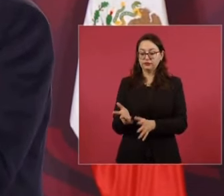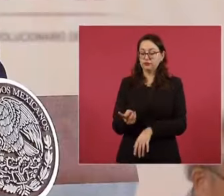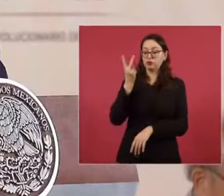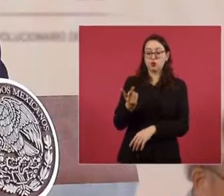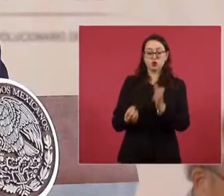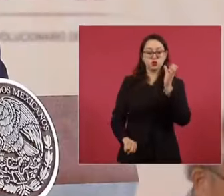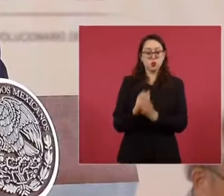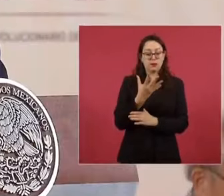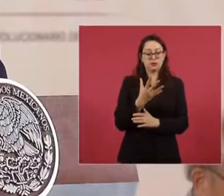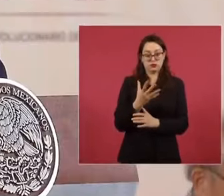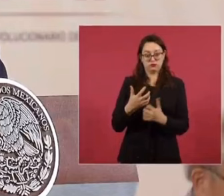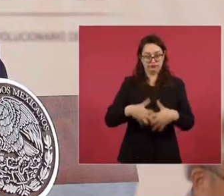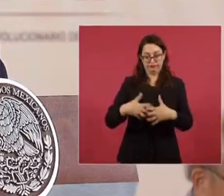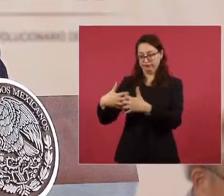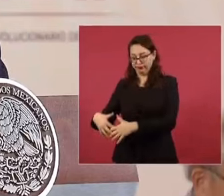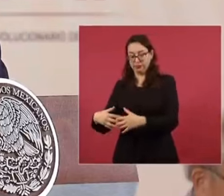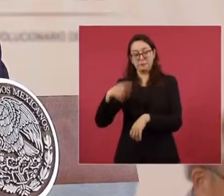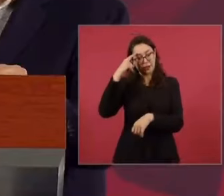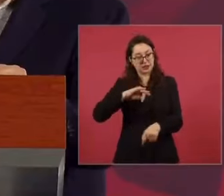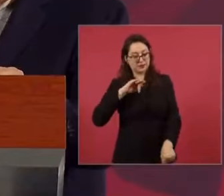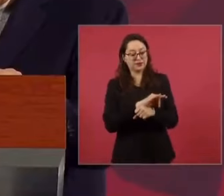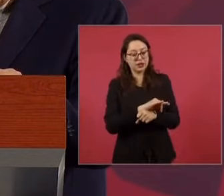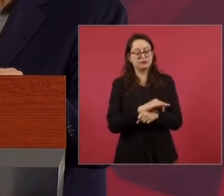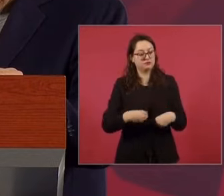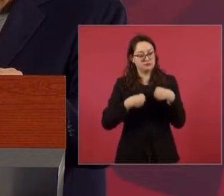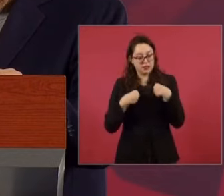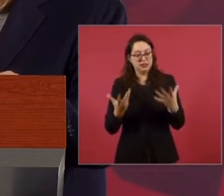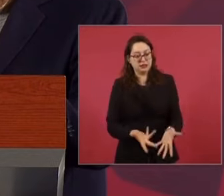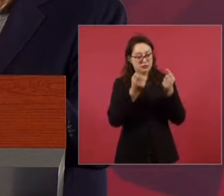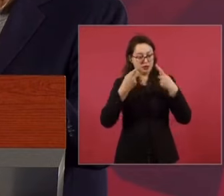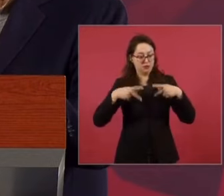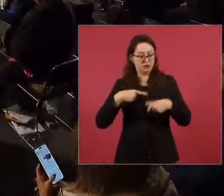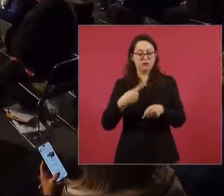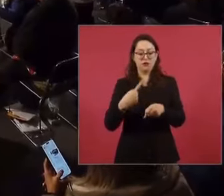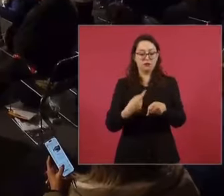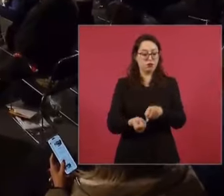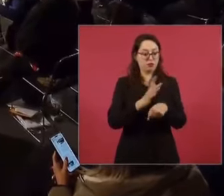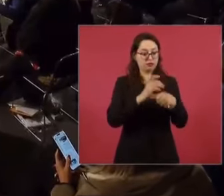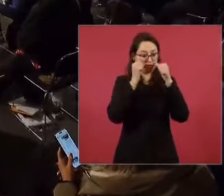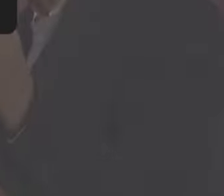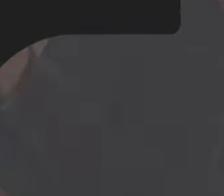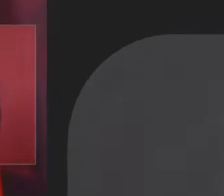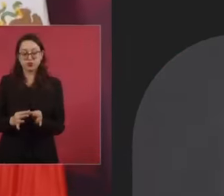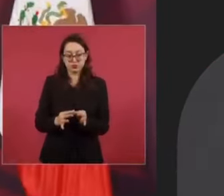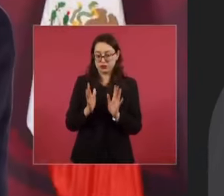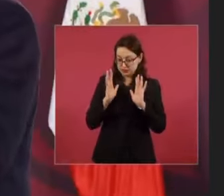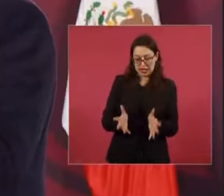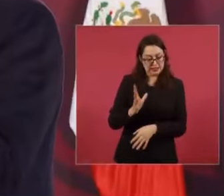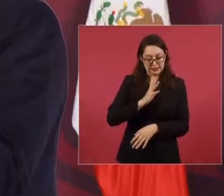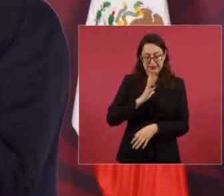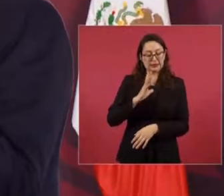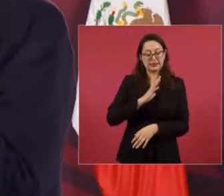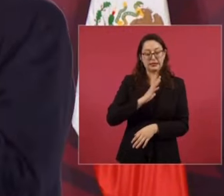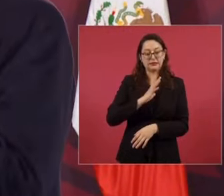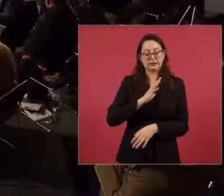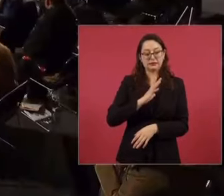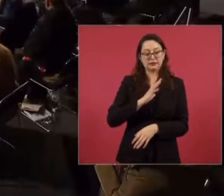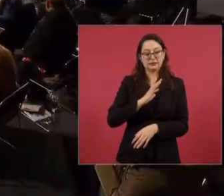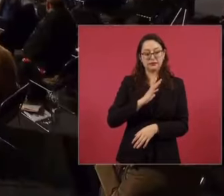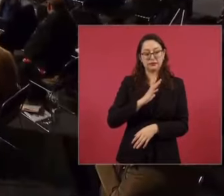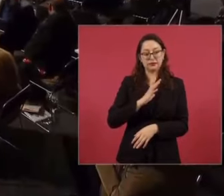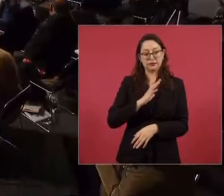ventiladores para salvar vidas, atender a enfermos de COVID cuando se necesitaba. Ya se tienen estos ventiladores,